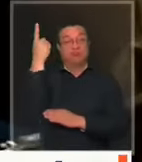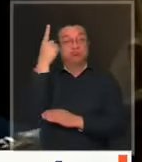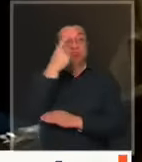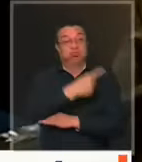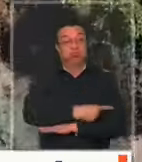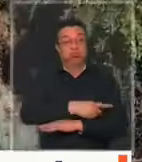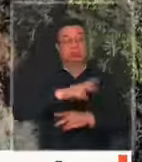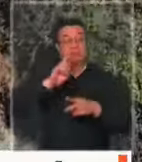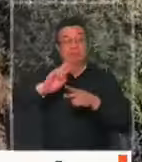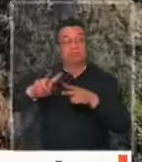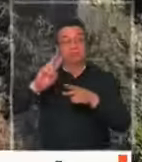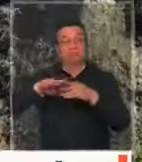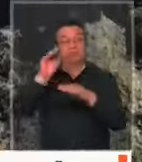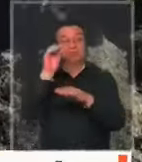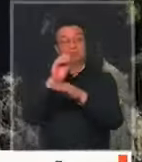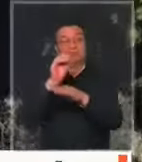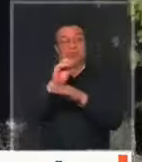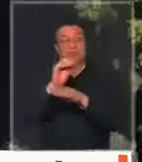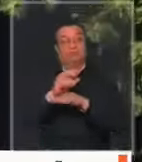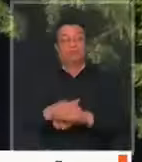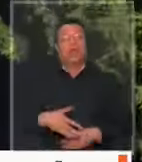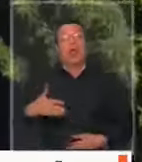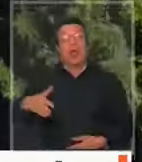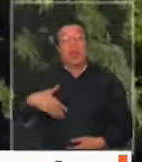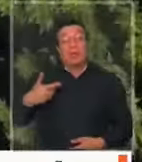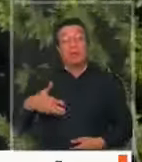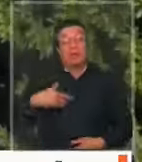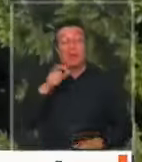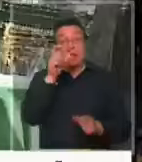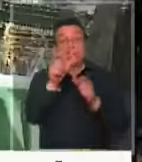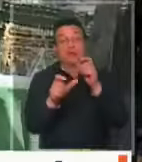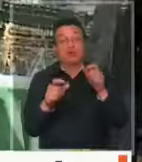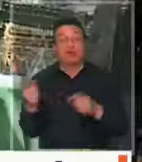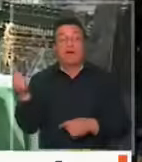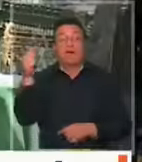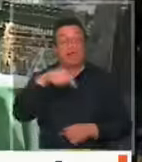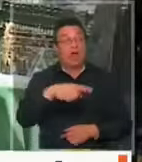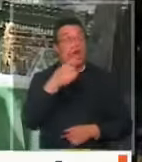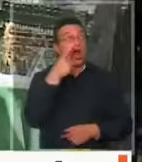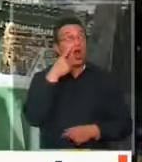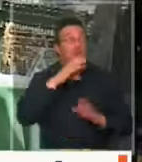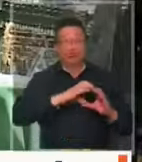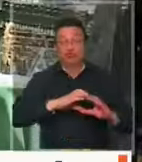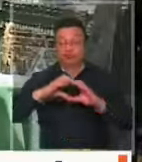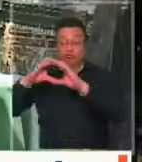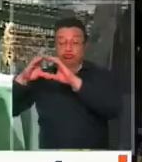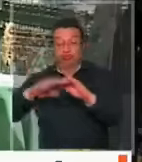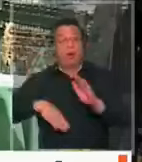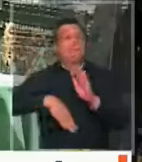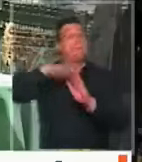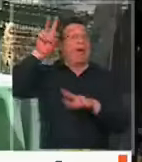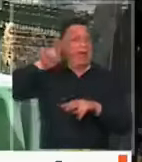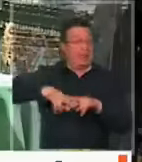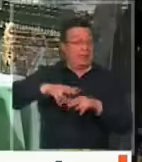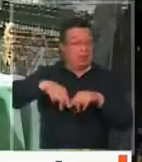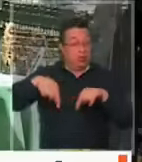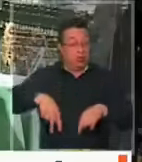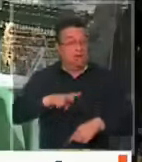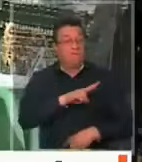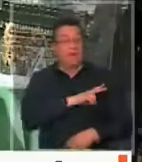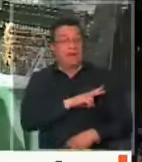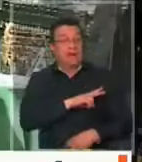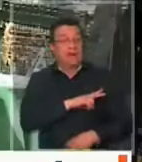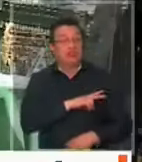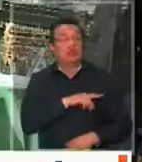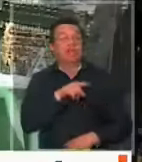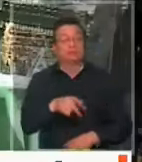que pueda ser restaurado. Lamentablemente la gente que vino a visitar, a conocer el ascensor, que es el más antiguo de Valparaíso,